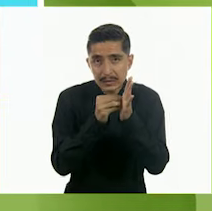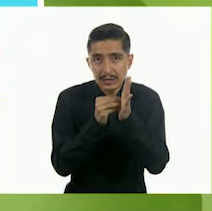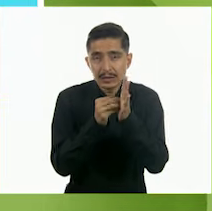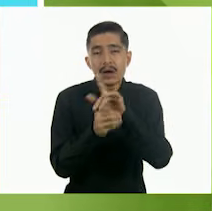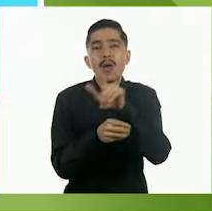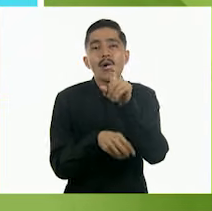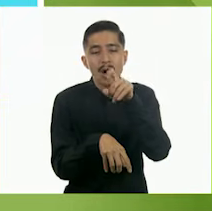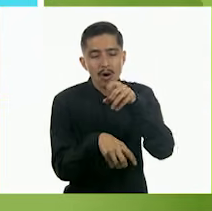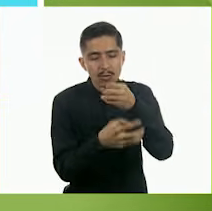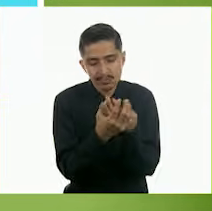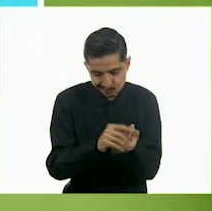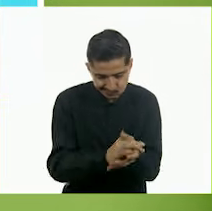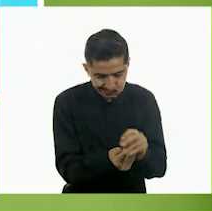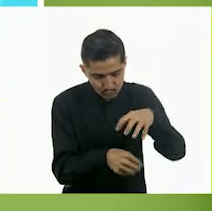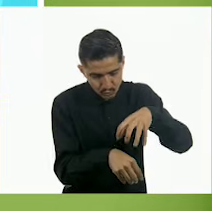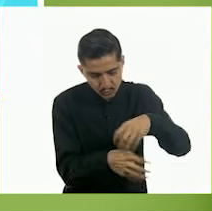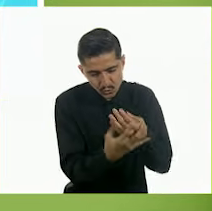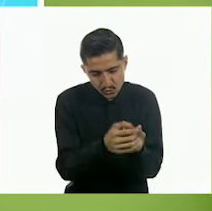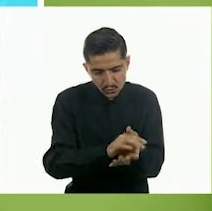Enjuaga tus manos con agua.